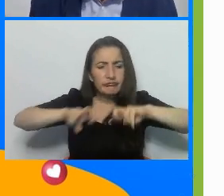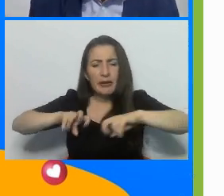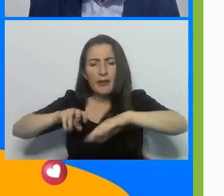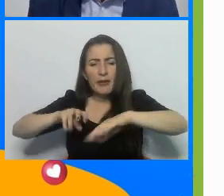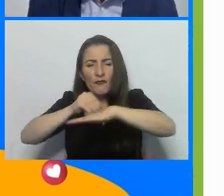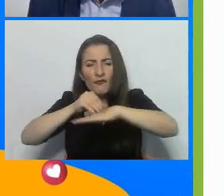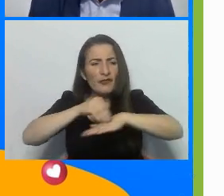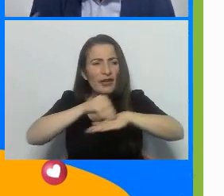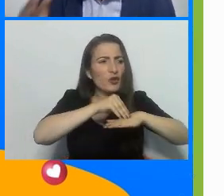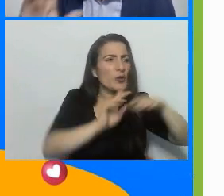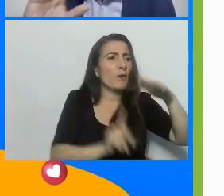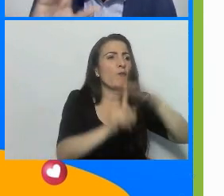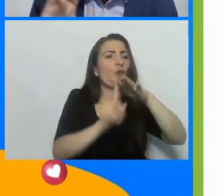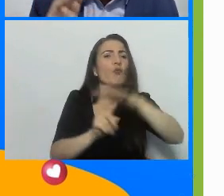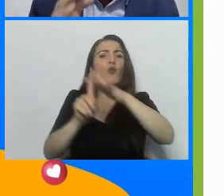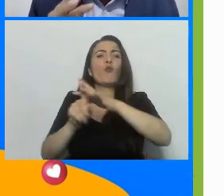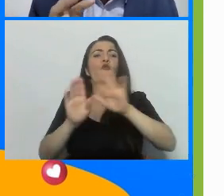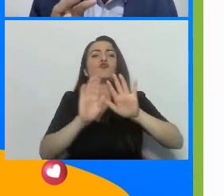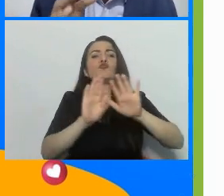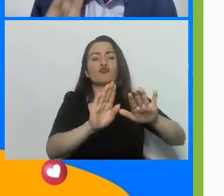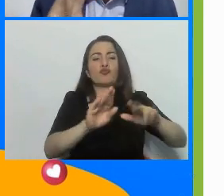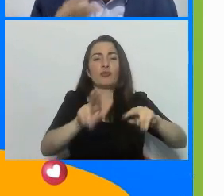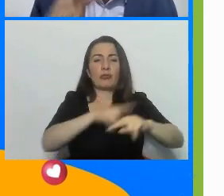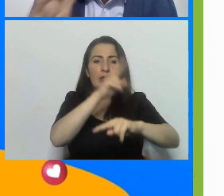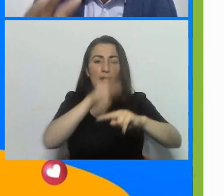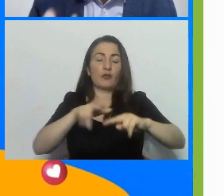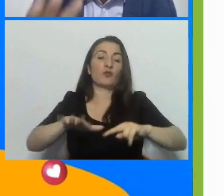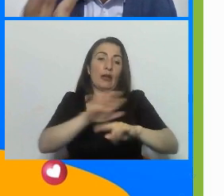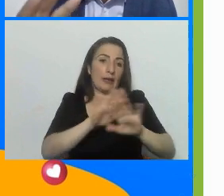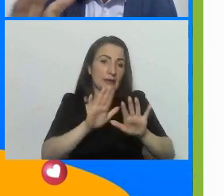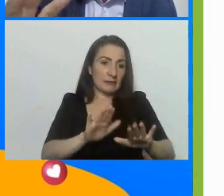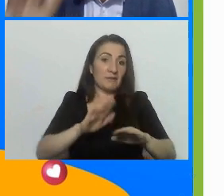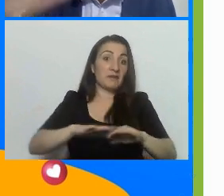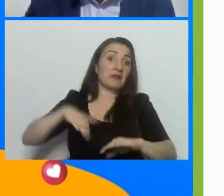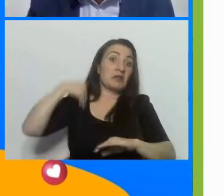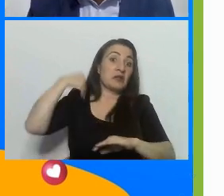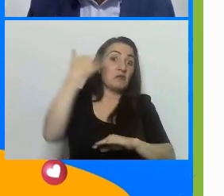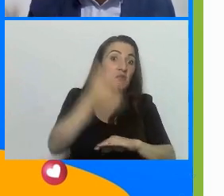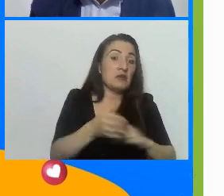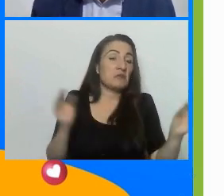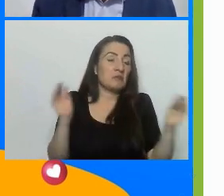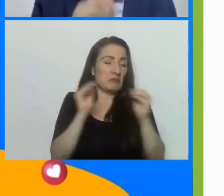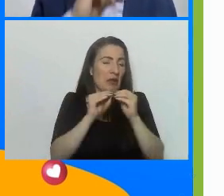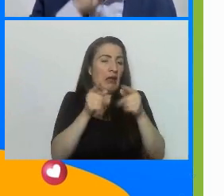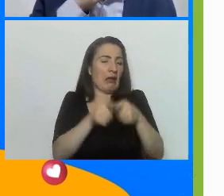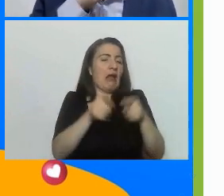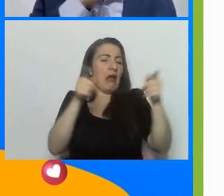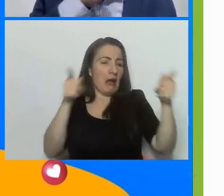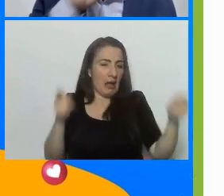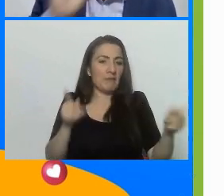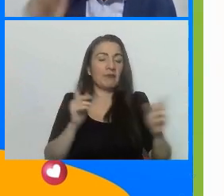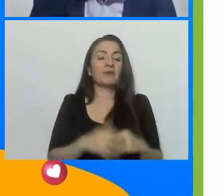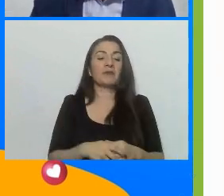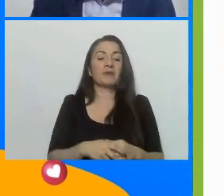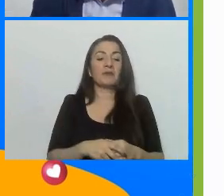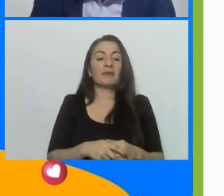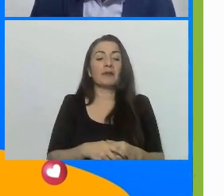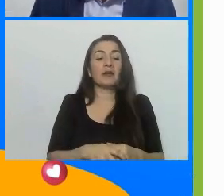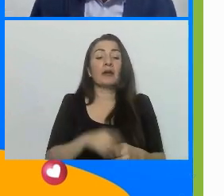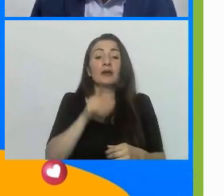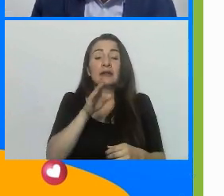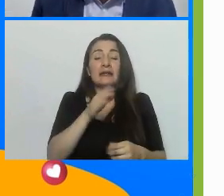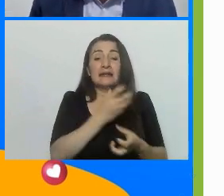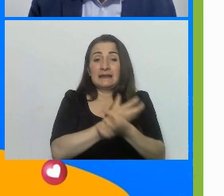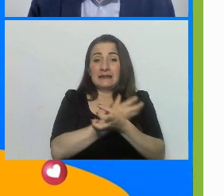en la naturaleza. Por ahora. Vamos a ver más adelante que esa connotación se amplía un poco. Entonces, hablamos de que la ecología es una